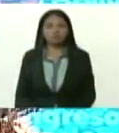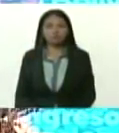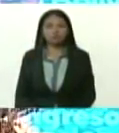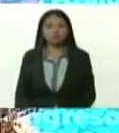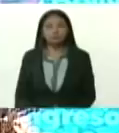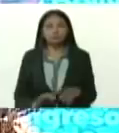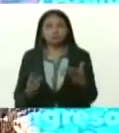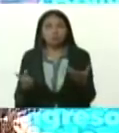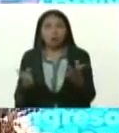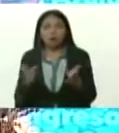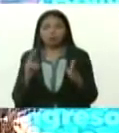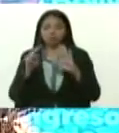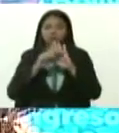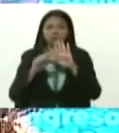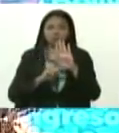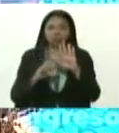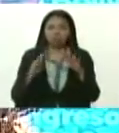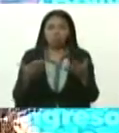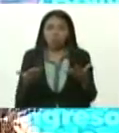¿Cuáles son sus componentes?